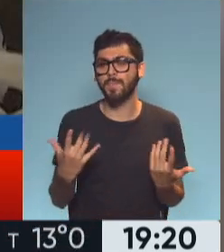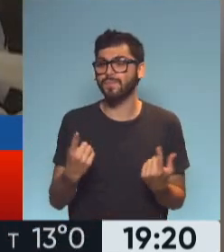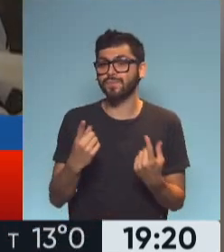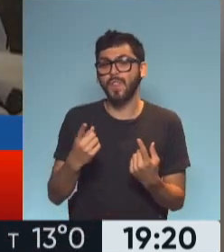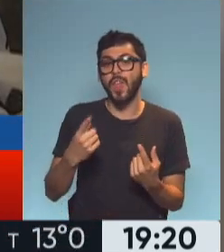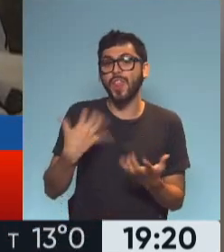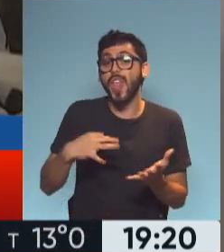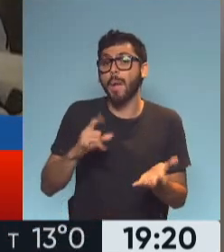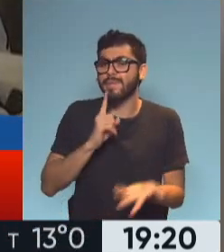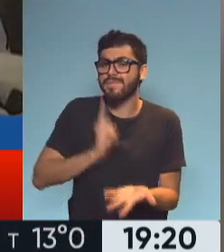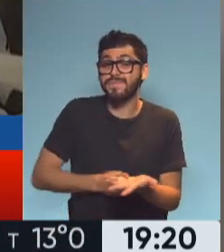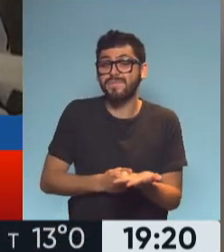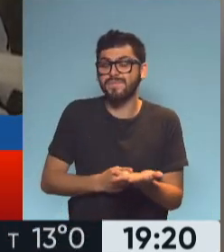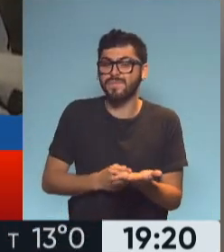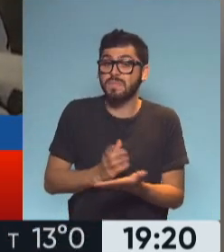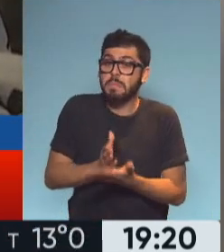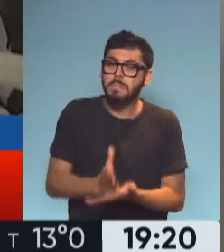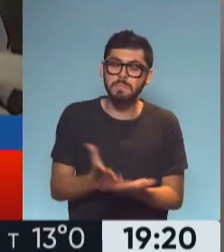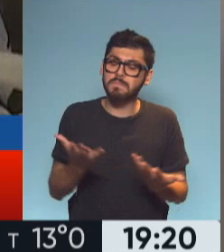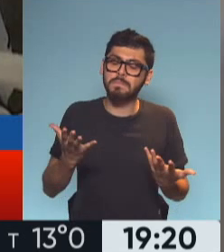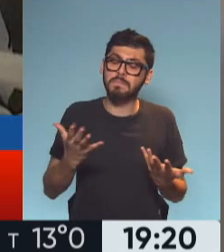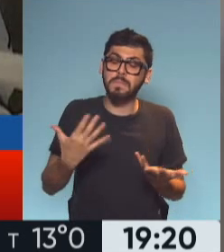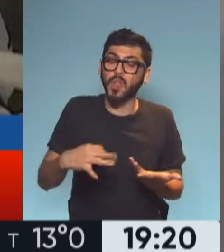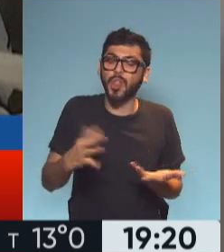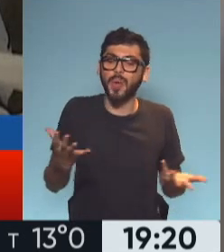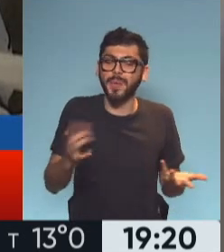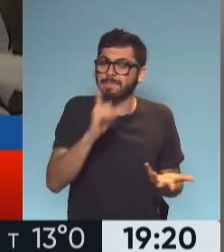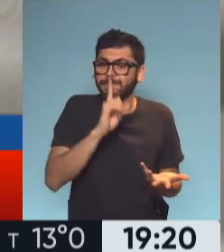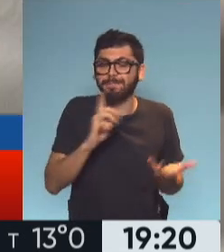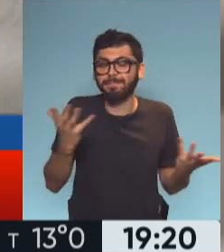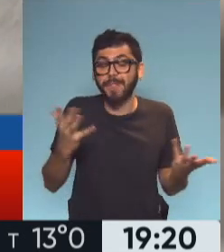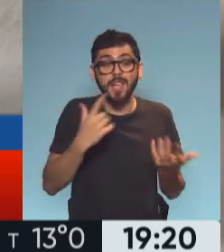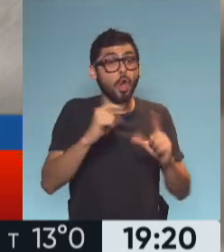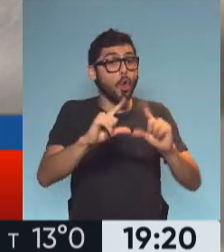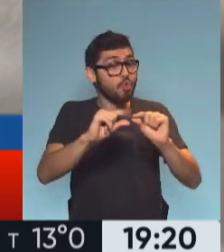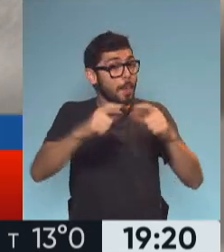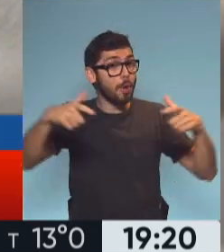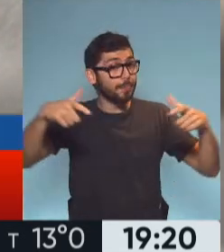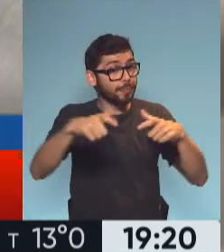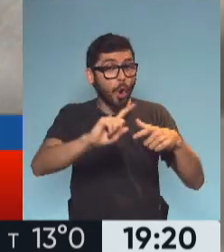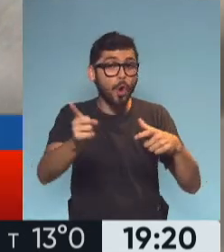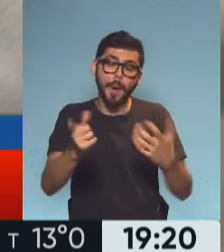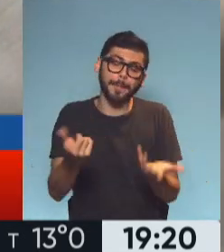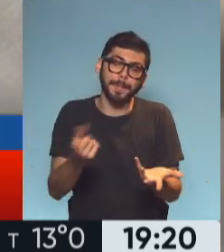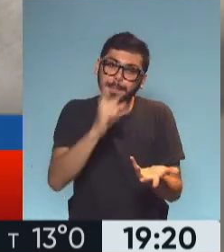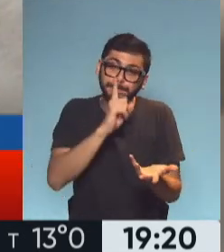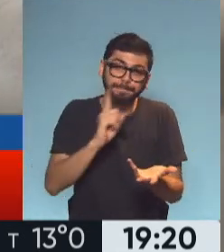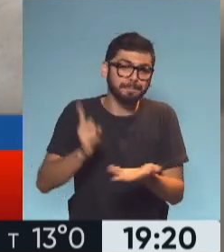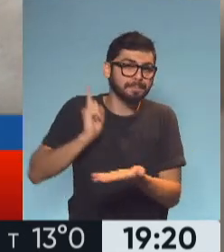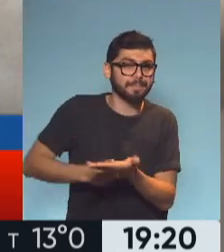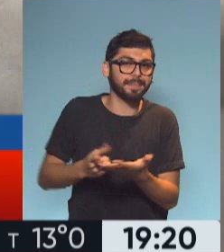estrictas creo que vamos vamos de efectivamente si estos números no bajan van a tener que tomar medidas más